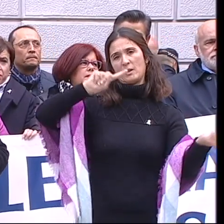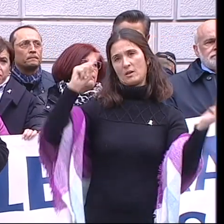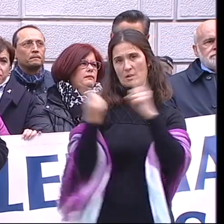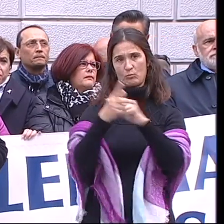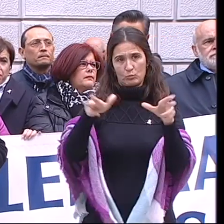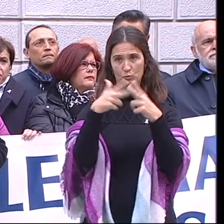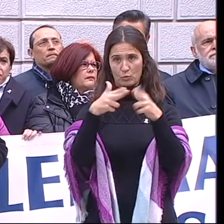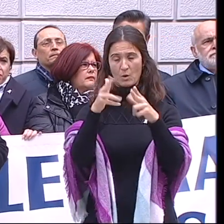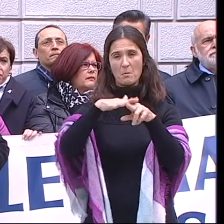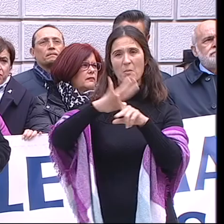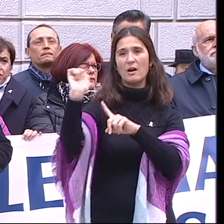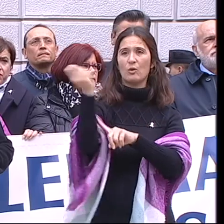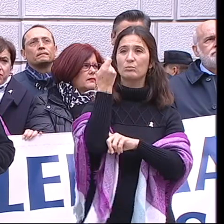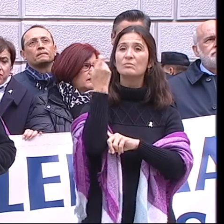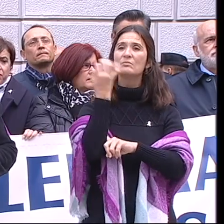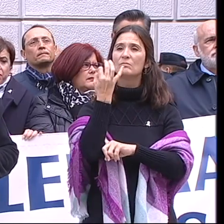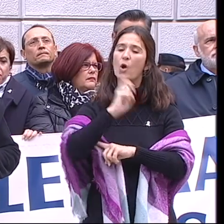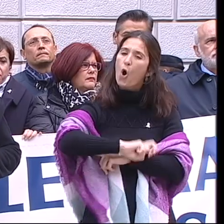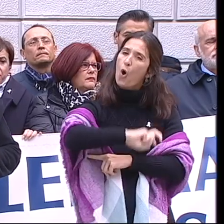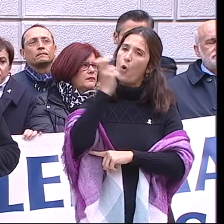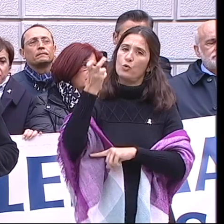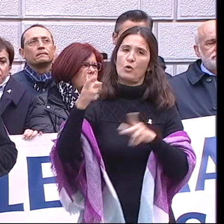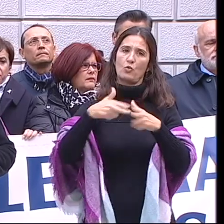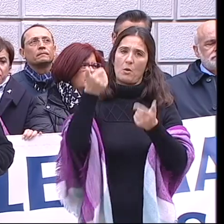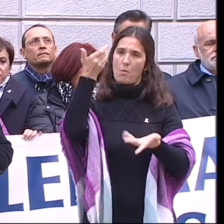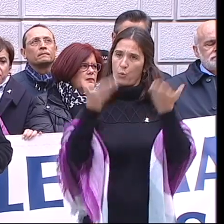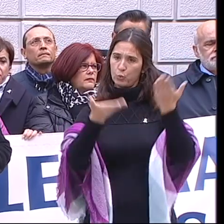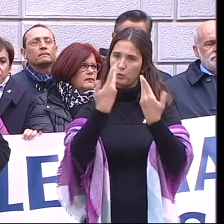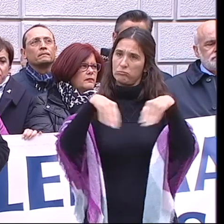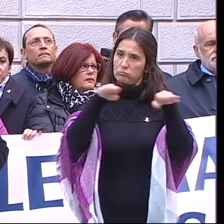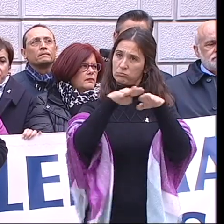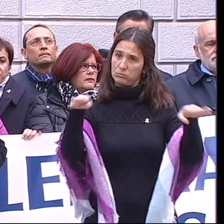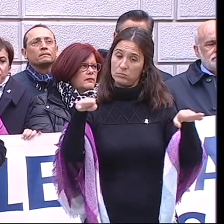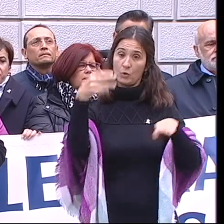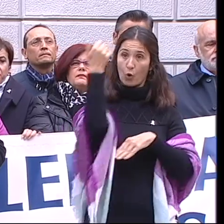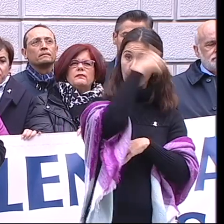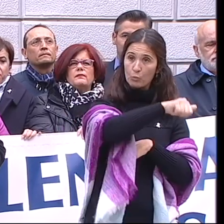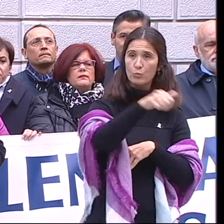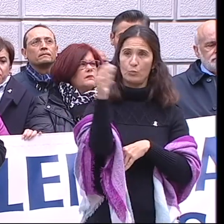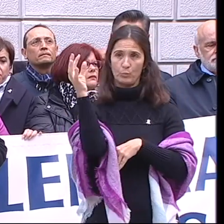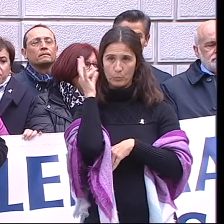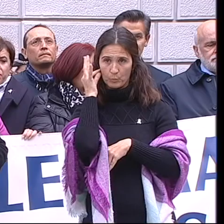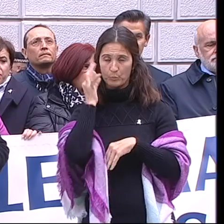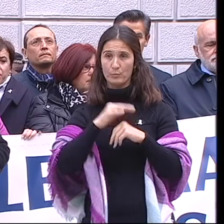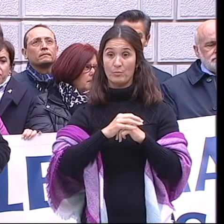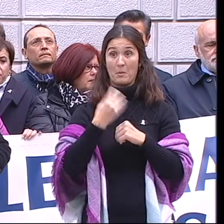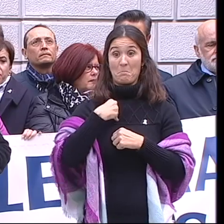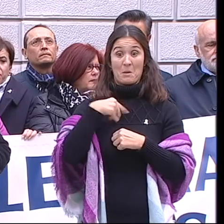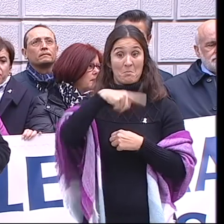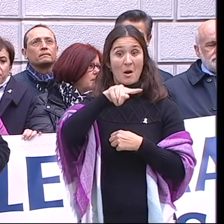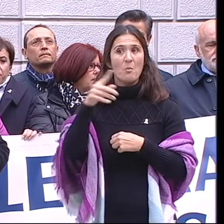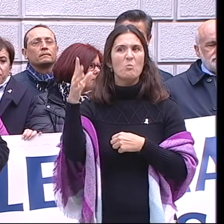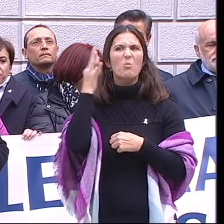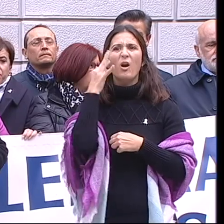sociedad para conseguir otra más justa y equitativa entre mujeres y hombres, donde las mujeres